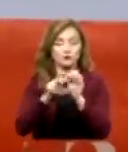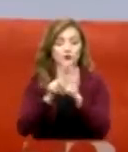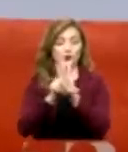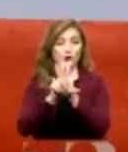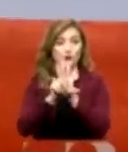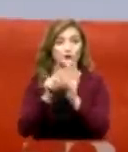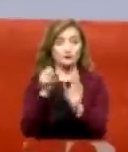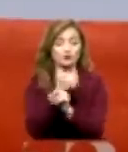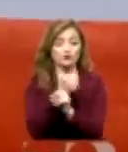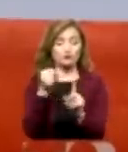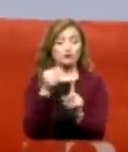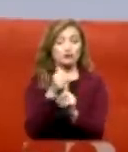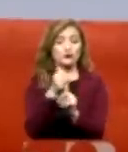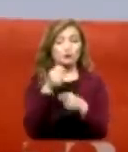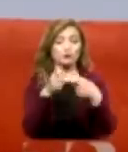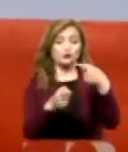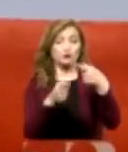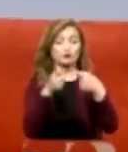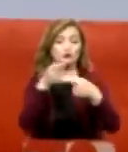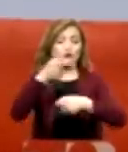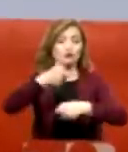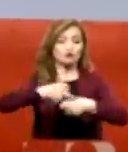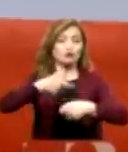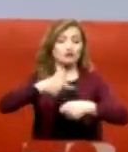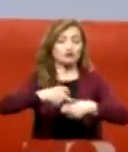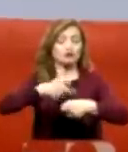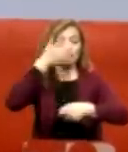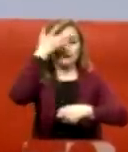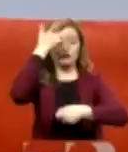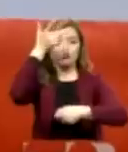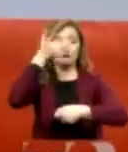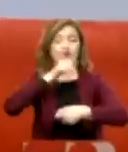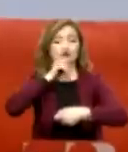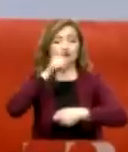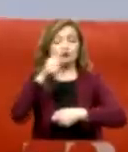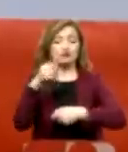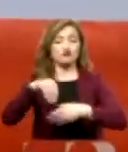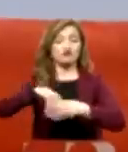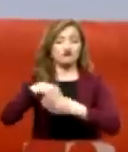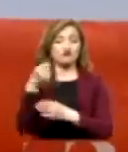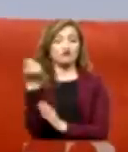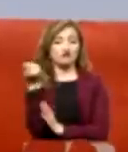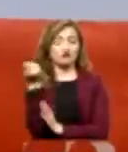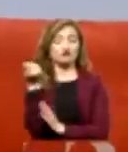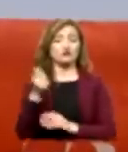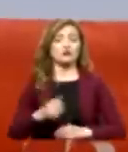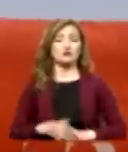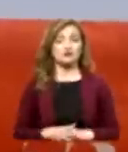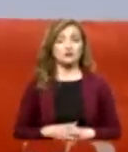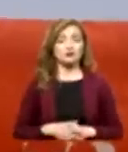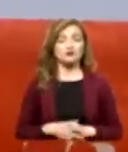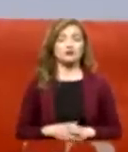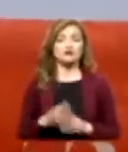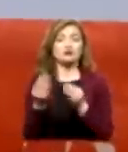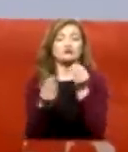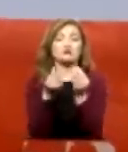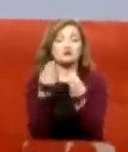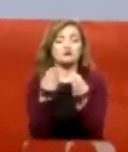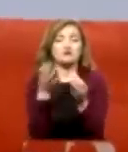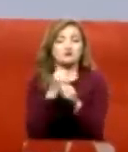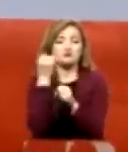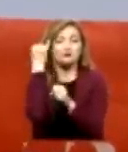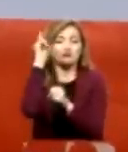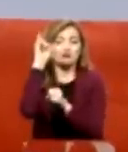de violencia no se puede concretar justamente por la falta de recursos. Creo que lo que tenemos que hacer es entonces ahora ser más